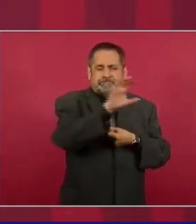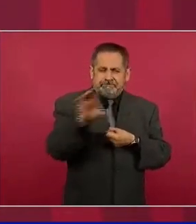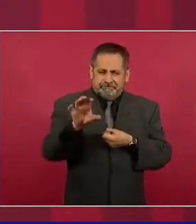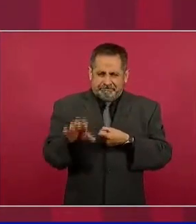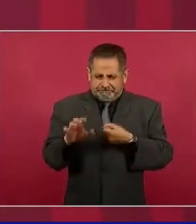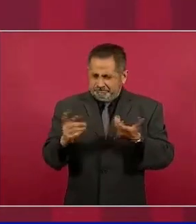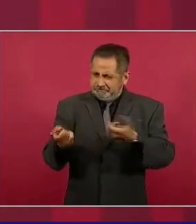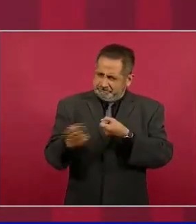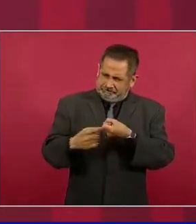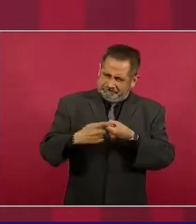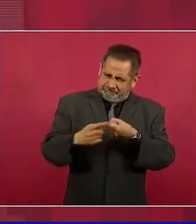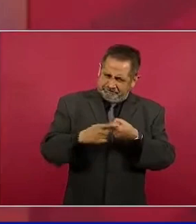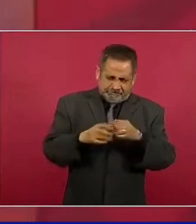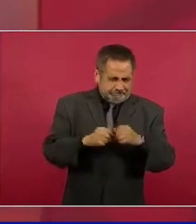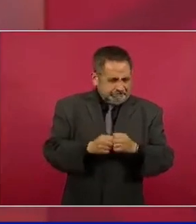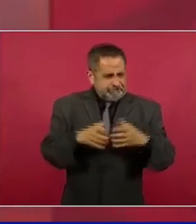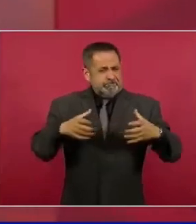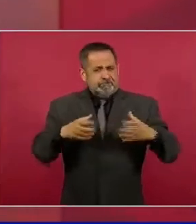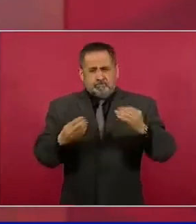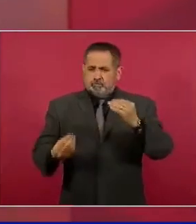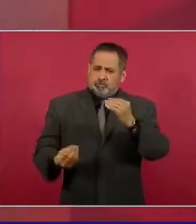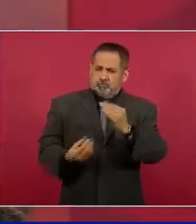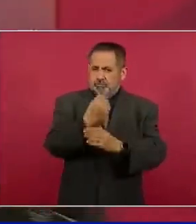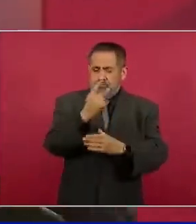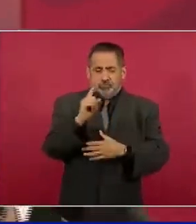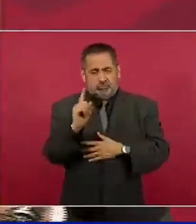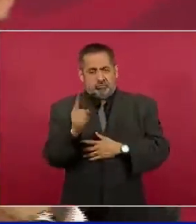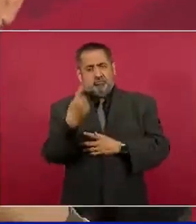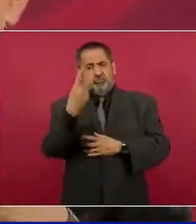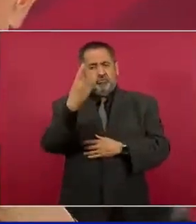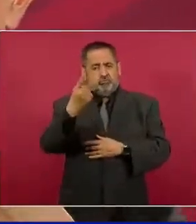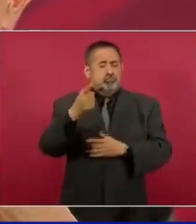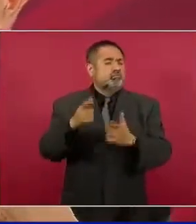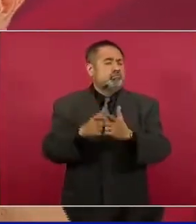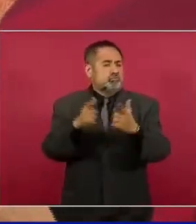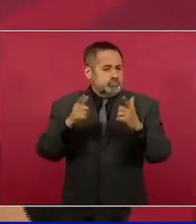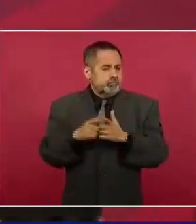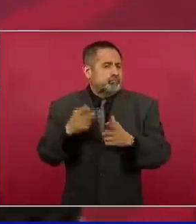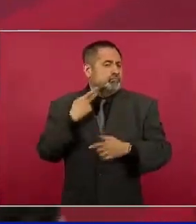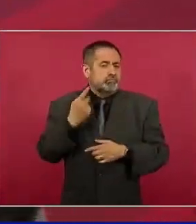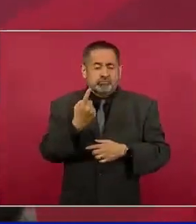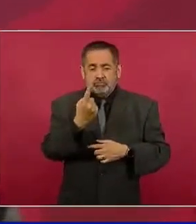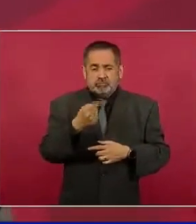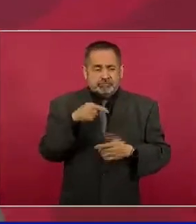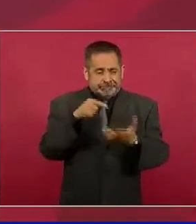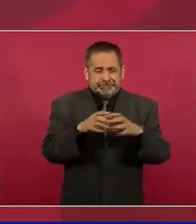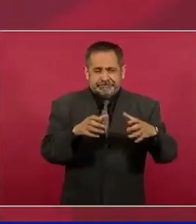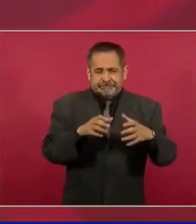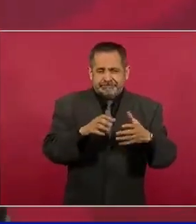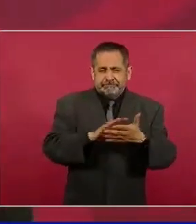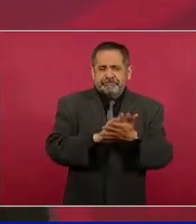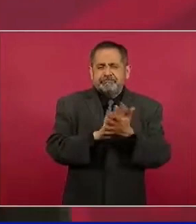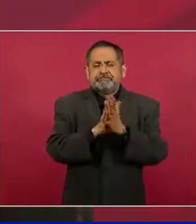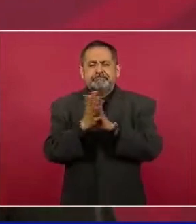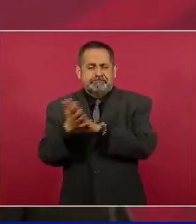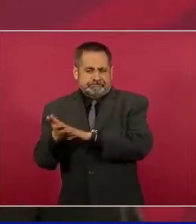partido, y ese partido, aunque se transforma con el tiempo,